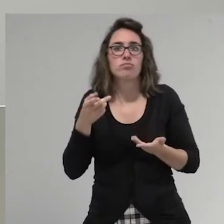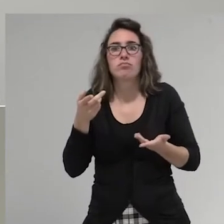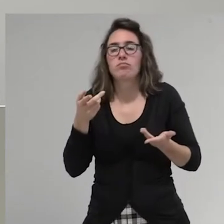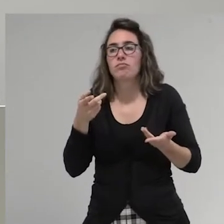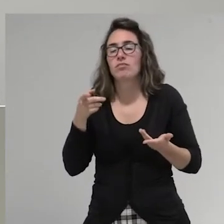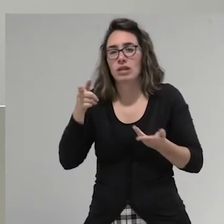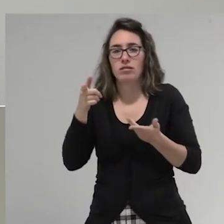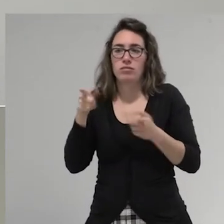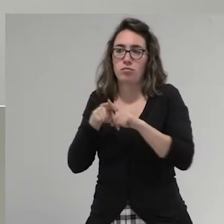representante paradigmático de la violencia, ¿no?